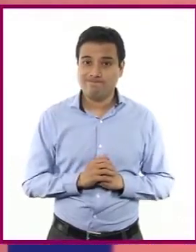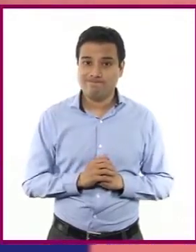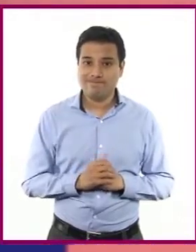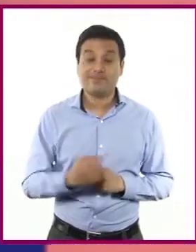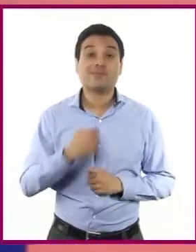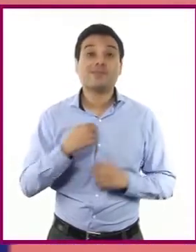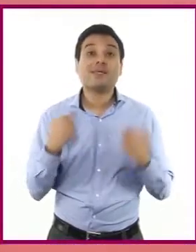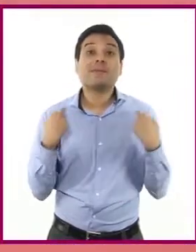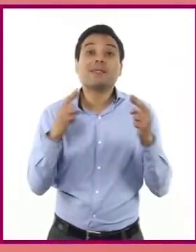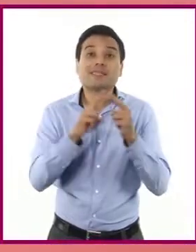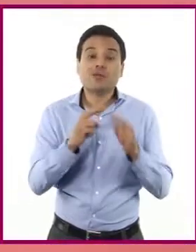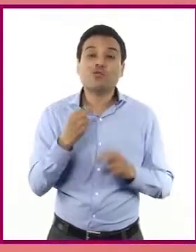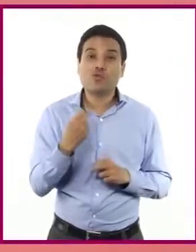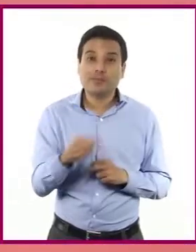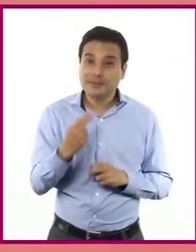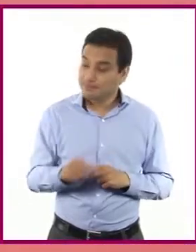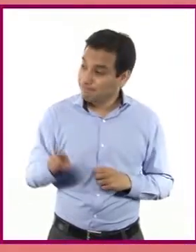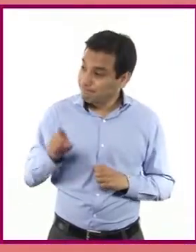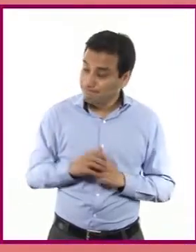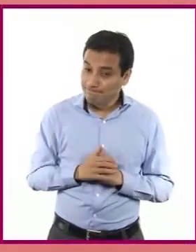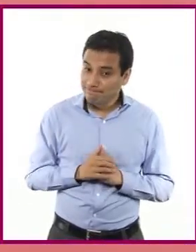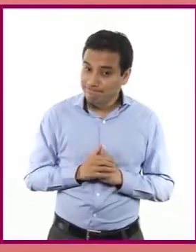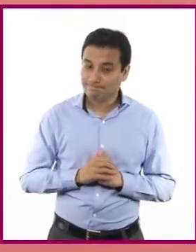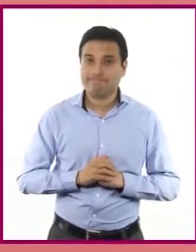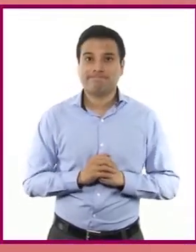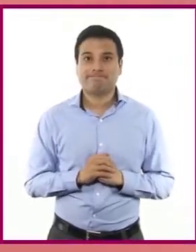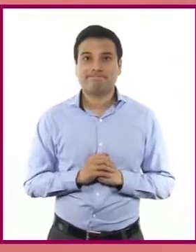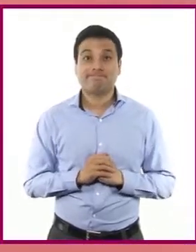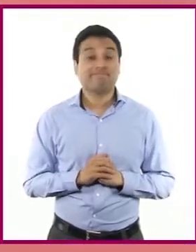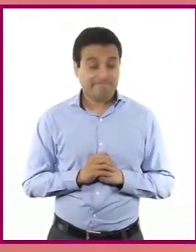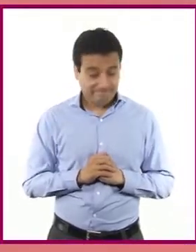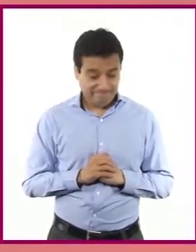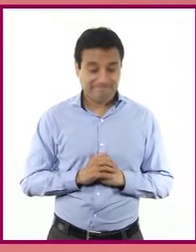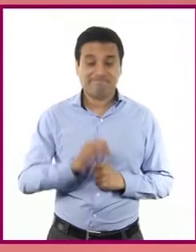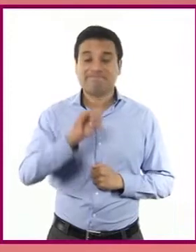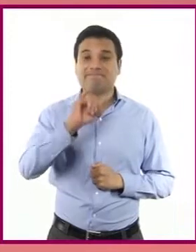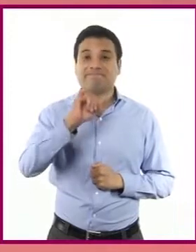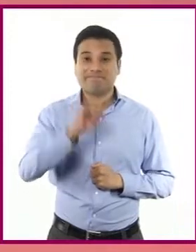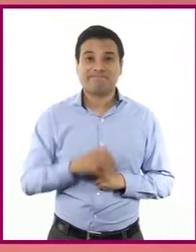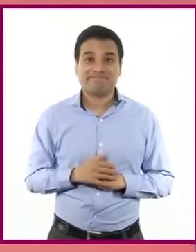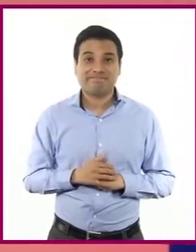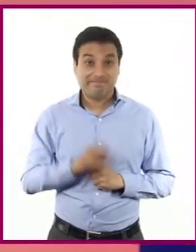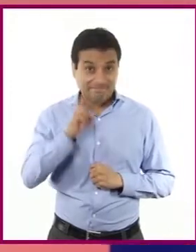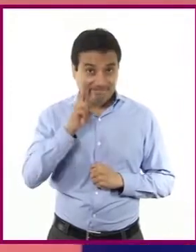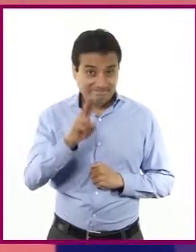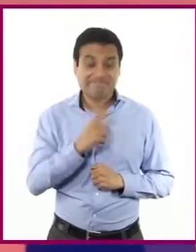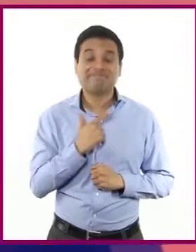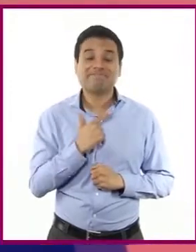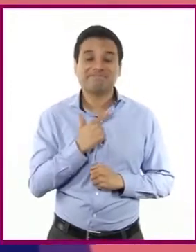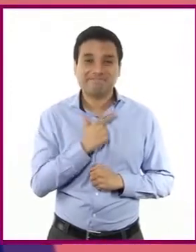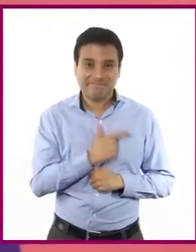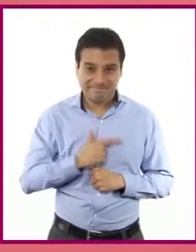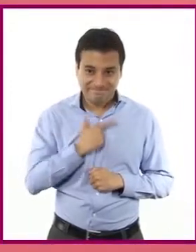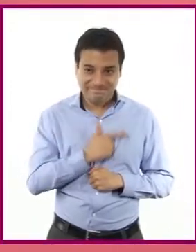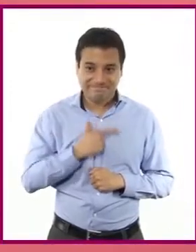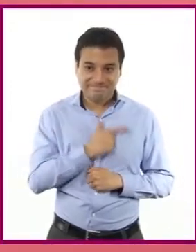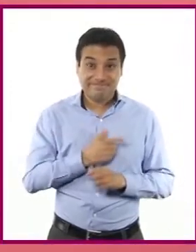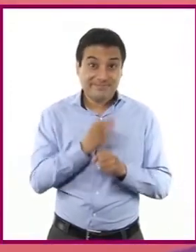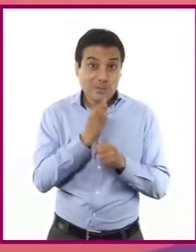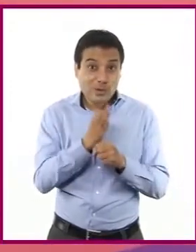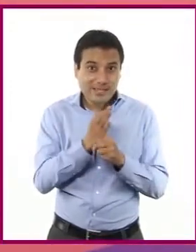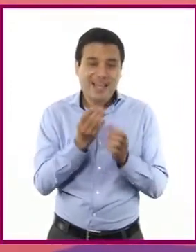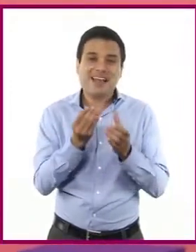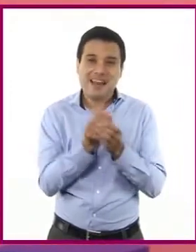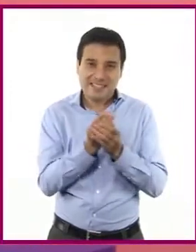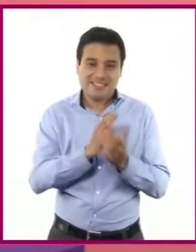Soy la profesora Enedina Mónica Velázquez Mendoza y efectivamente es un gusto encontrarnos por aquí en una sesión más